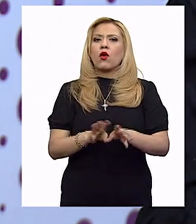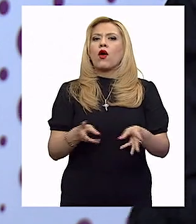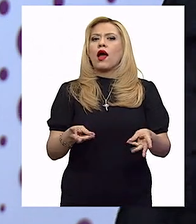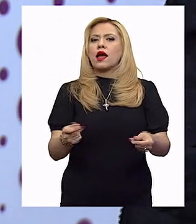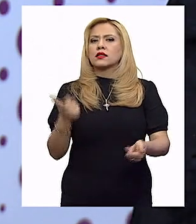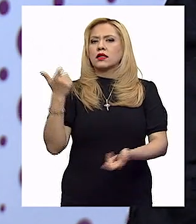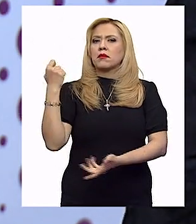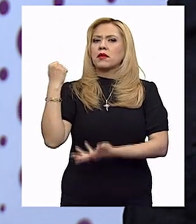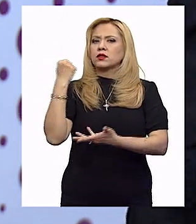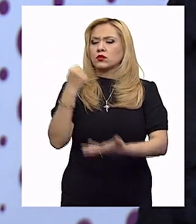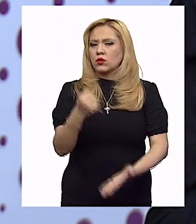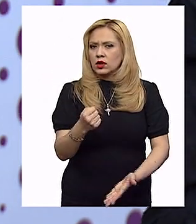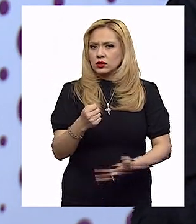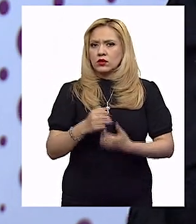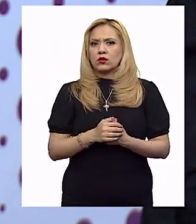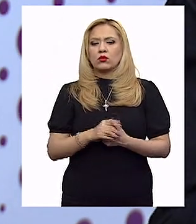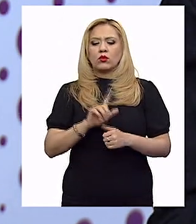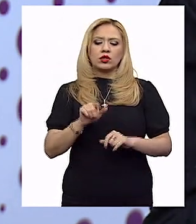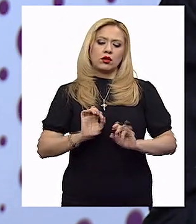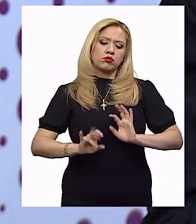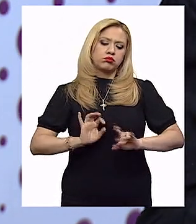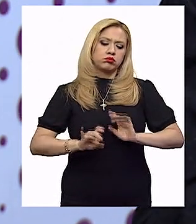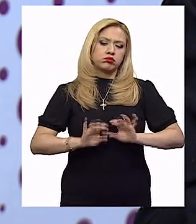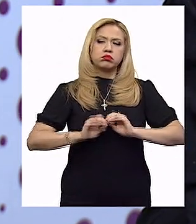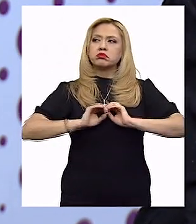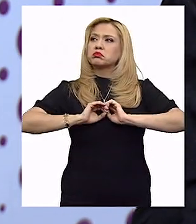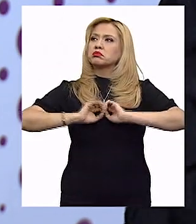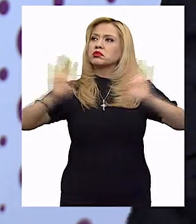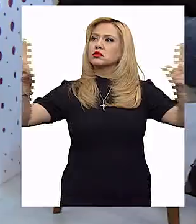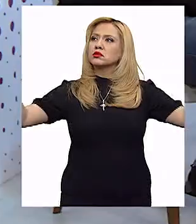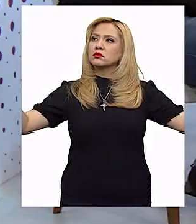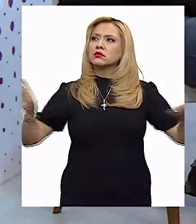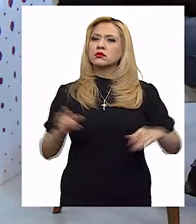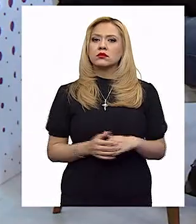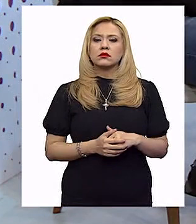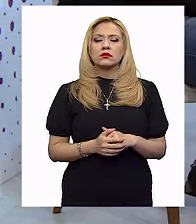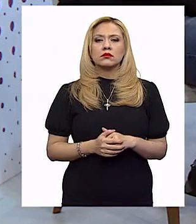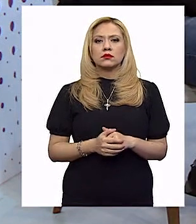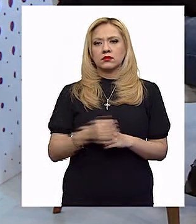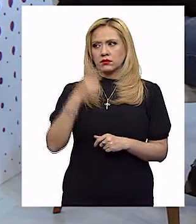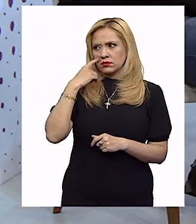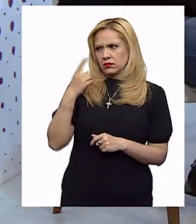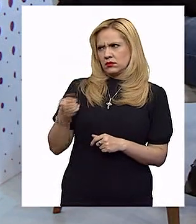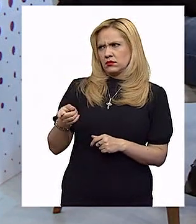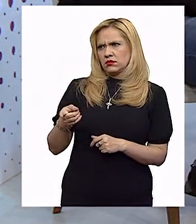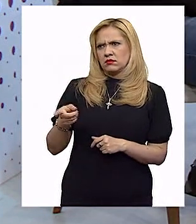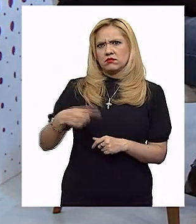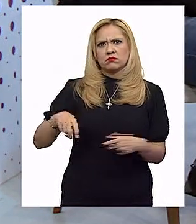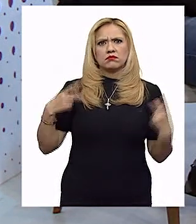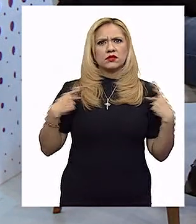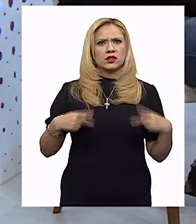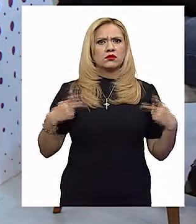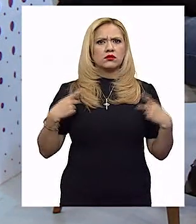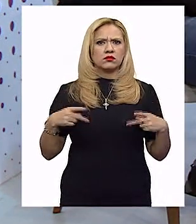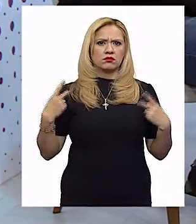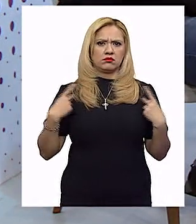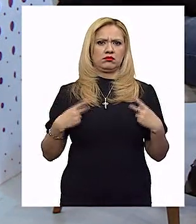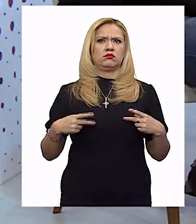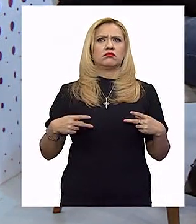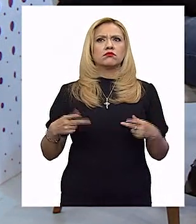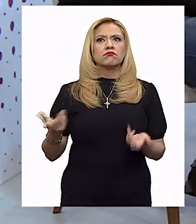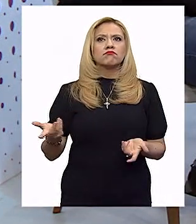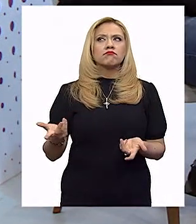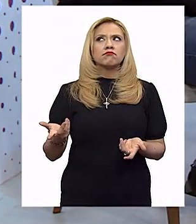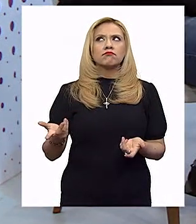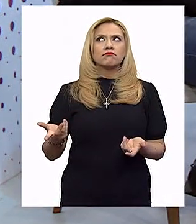presupuesto, escribe una nota, lo publica. Igual se dan cuenta habitantes que han estado recibiendo